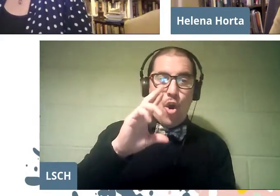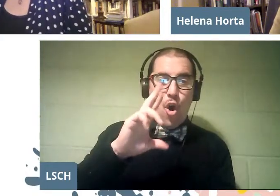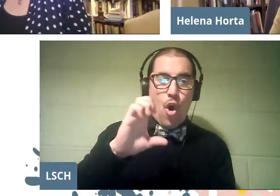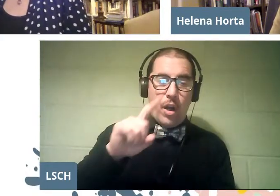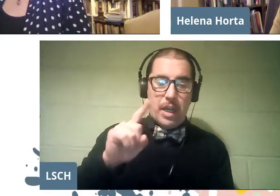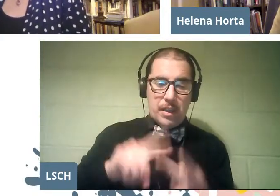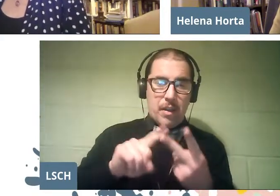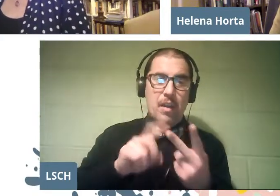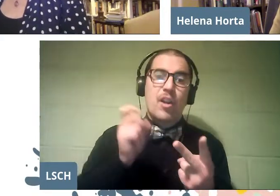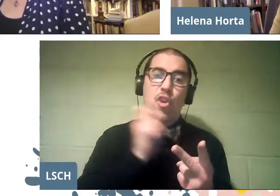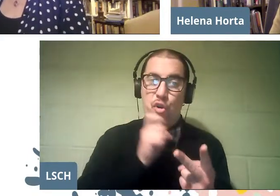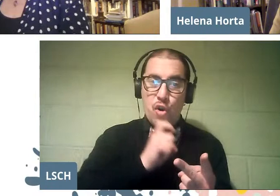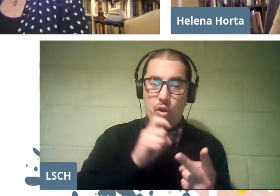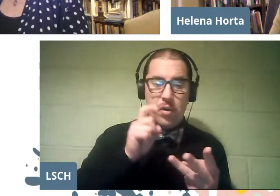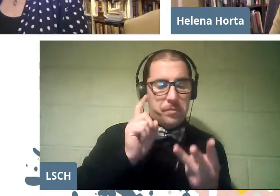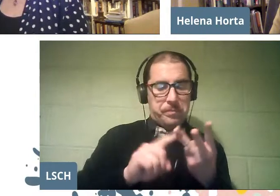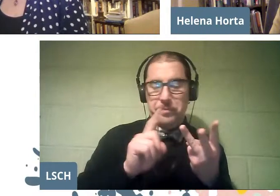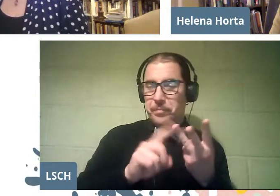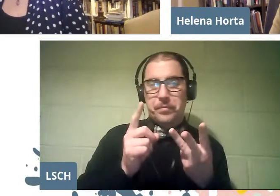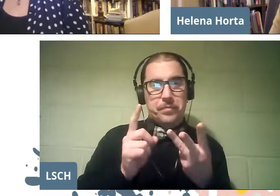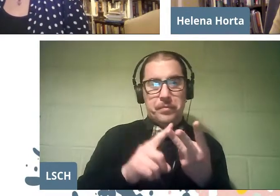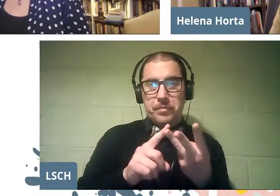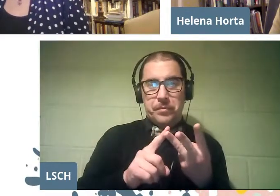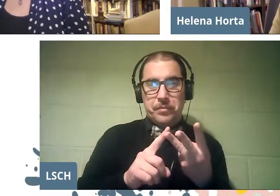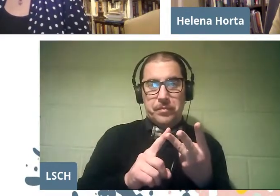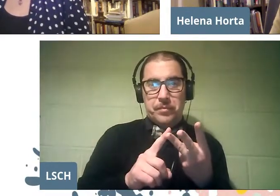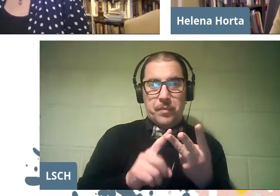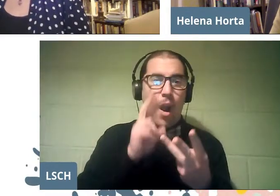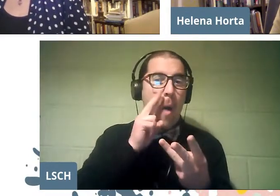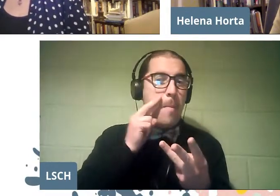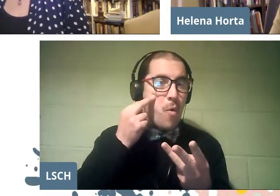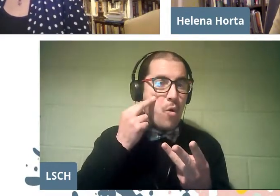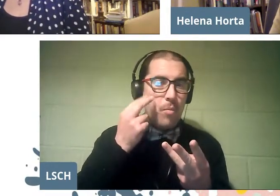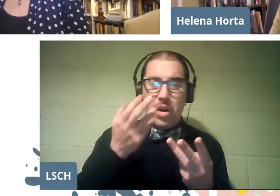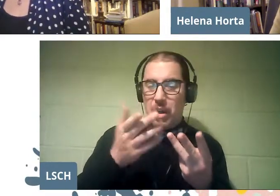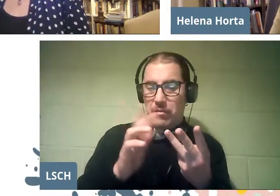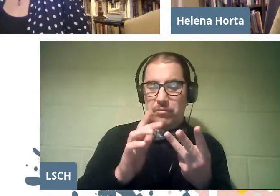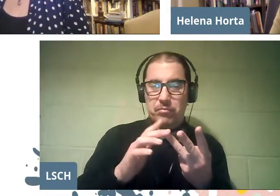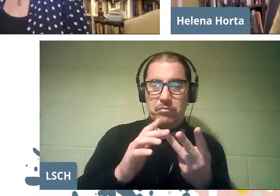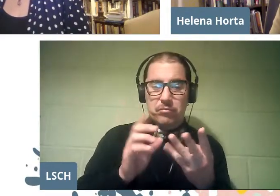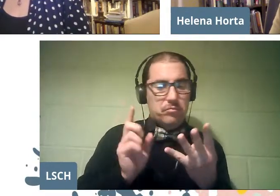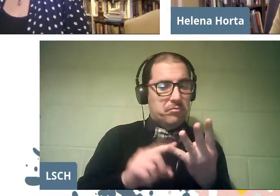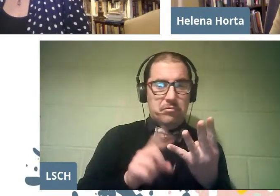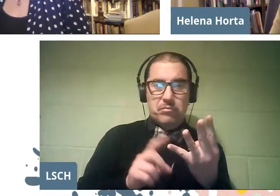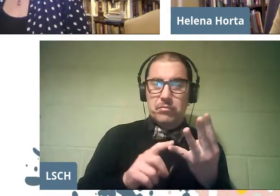rojo guinda, el púrpura o morado,